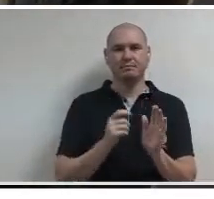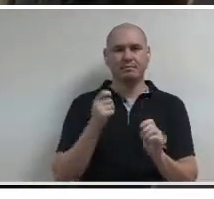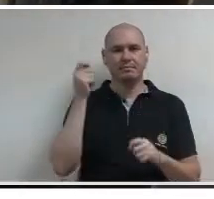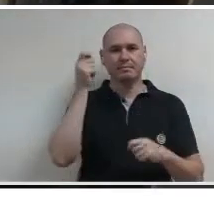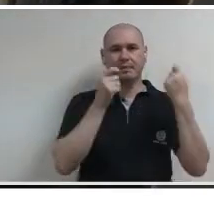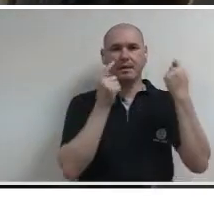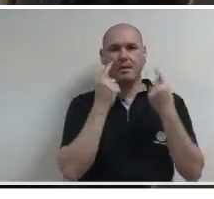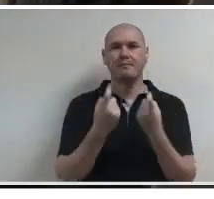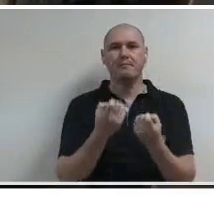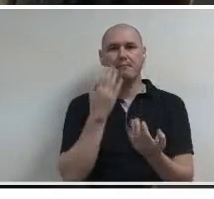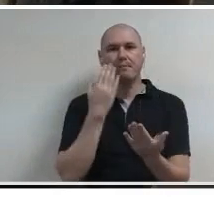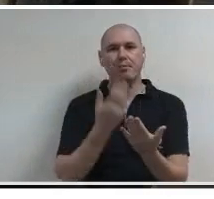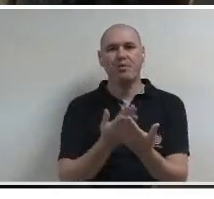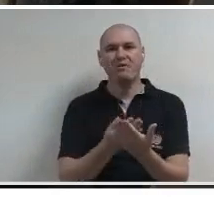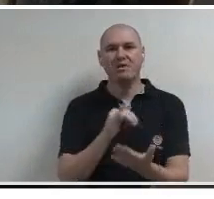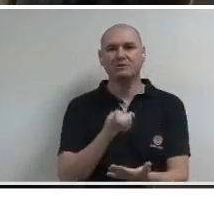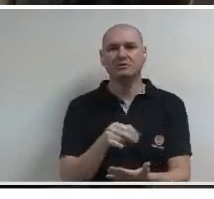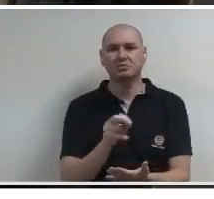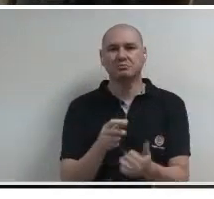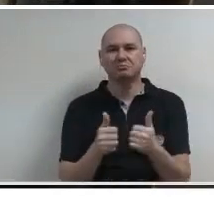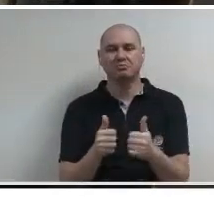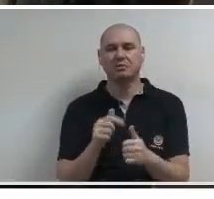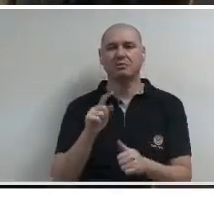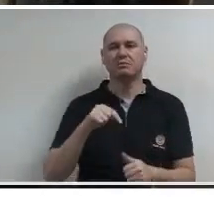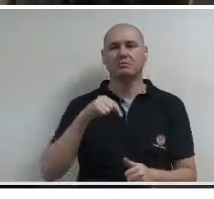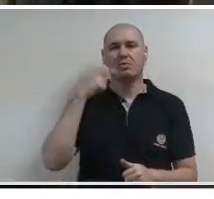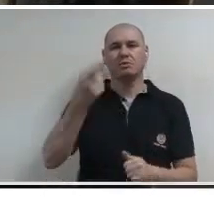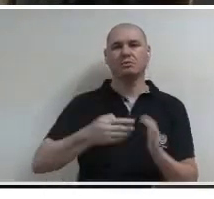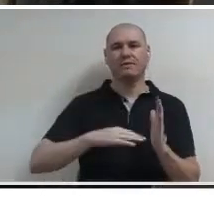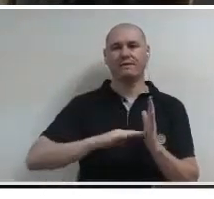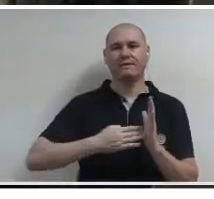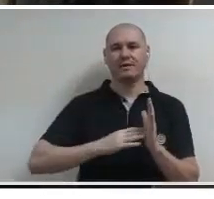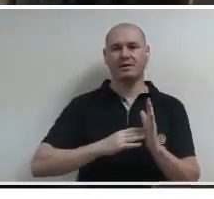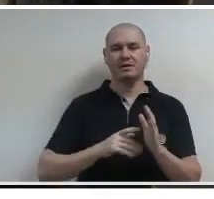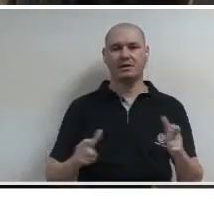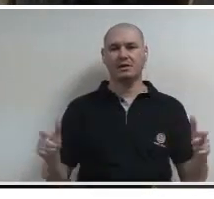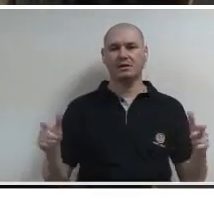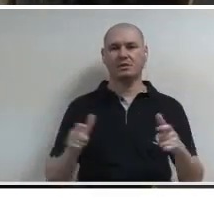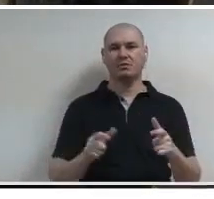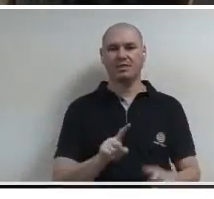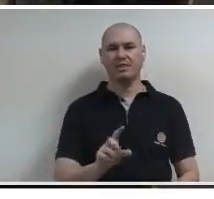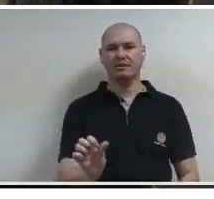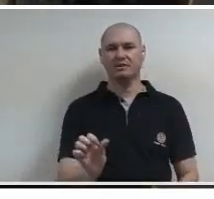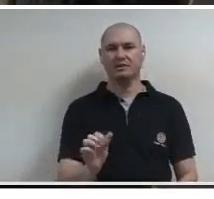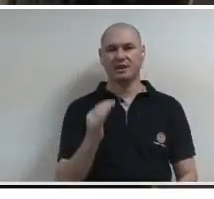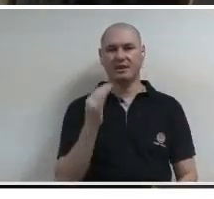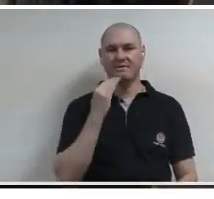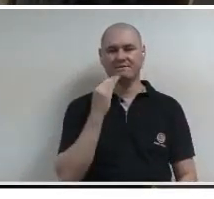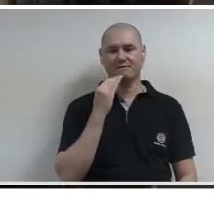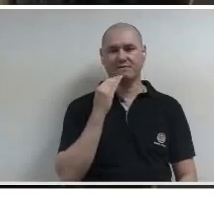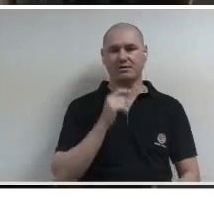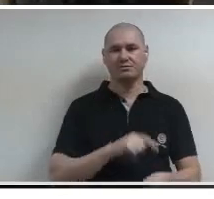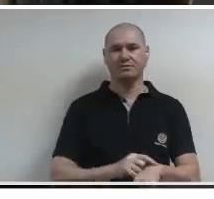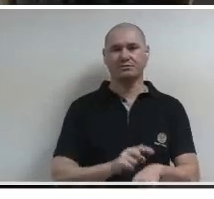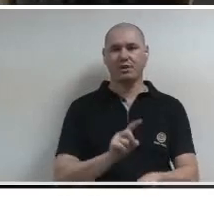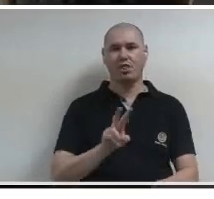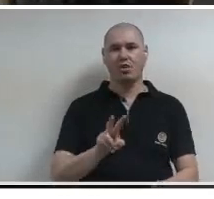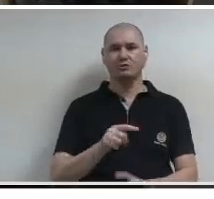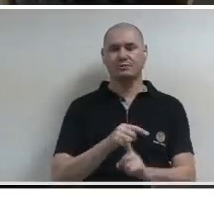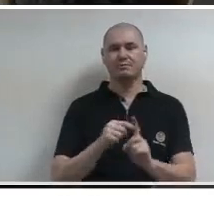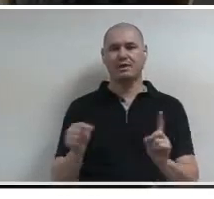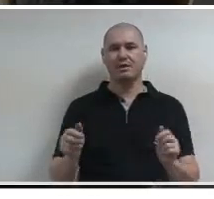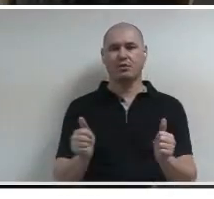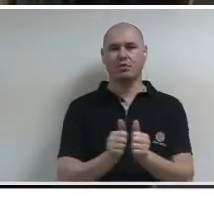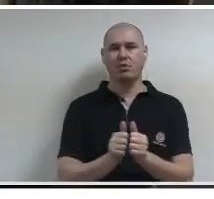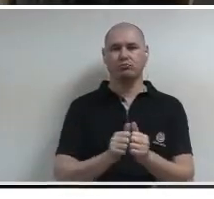ayer pe me pues era mo co atupe que tu gaisa pe me se poca tu ha pe seis juzgado laboral